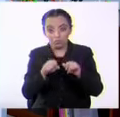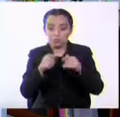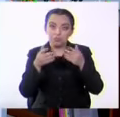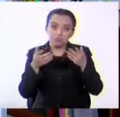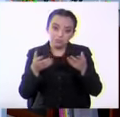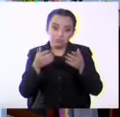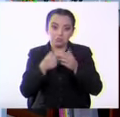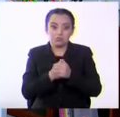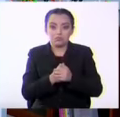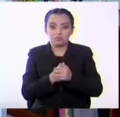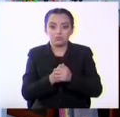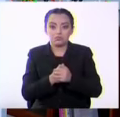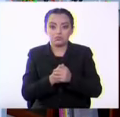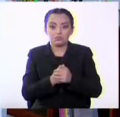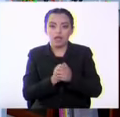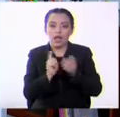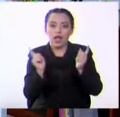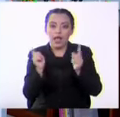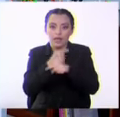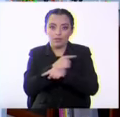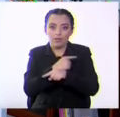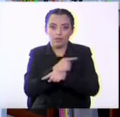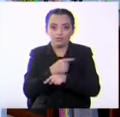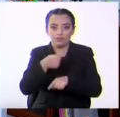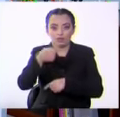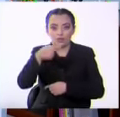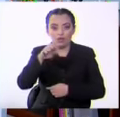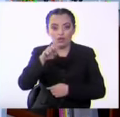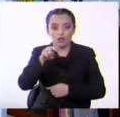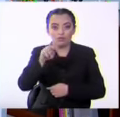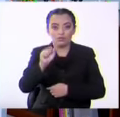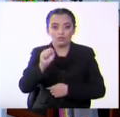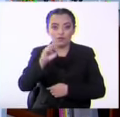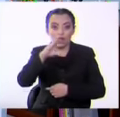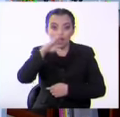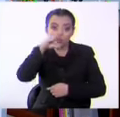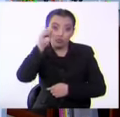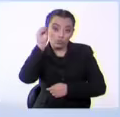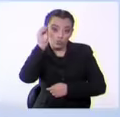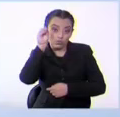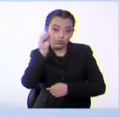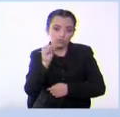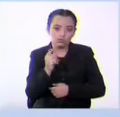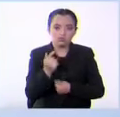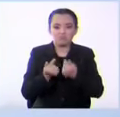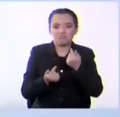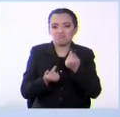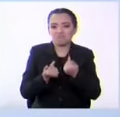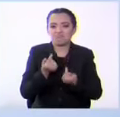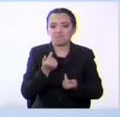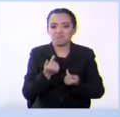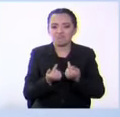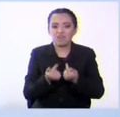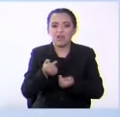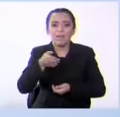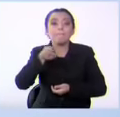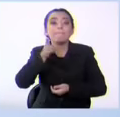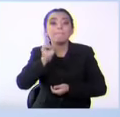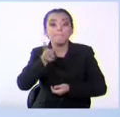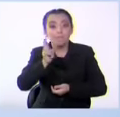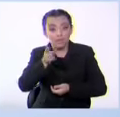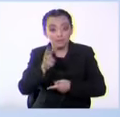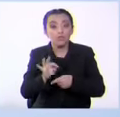tener un gen azul. Cualquiera es el mismo gen, pero, o sea, que sirve para el mismo producto